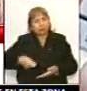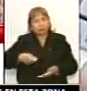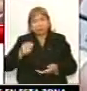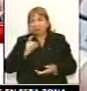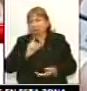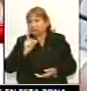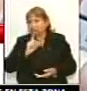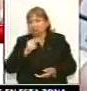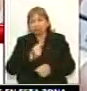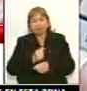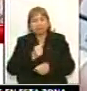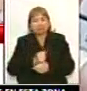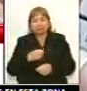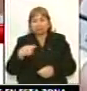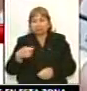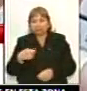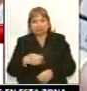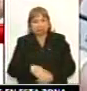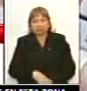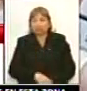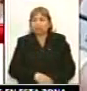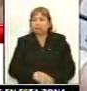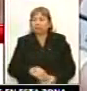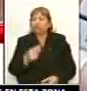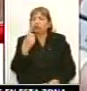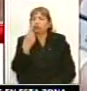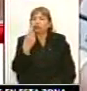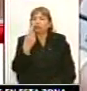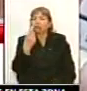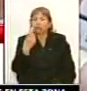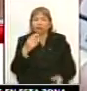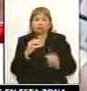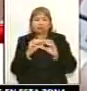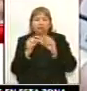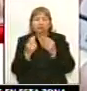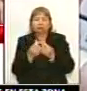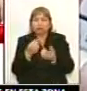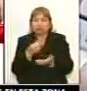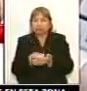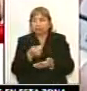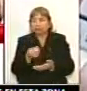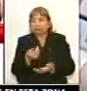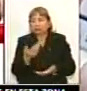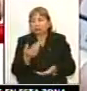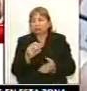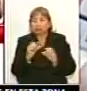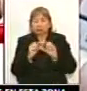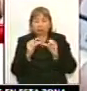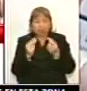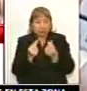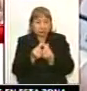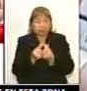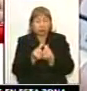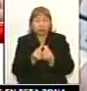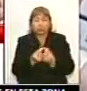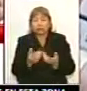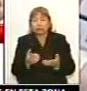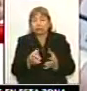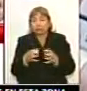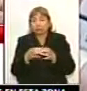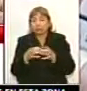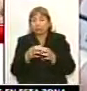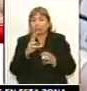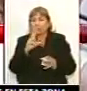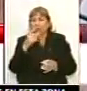no aportan. Hay un solo sector que está aportando y hay un grupo que está alrededor